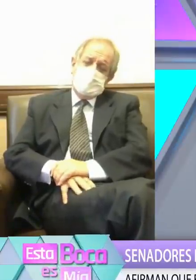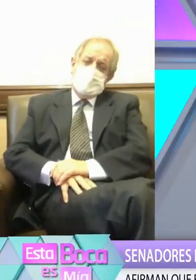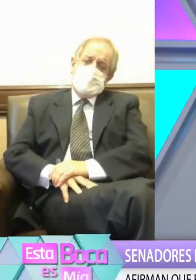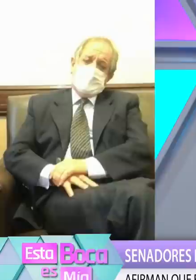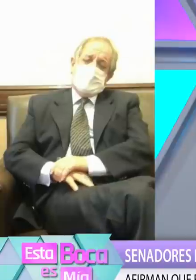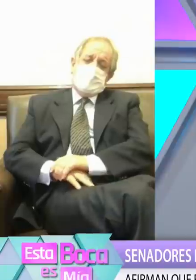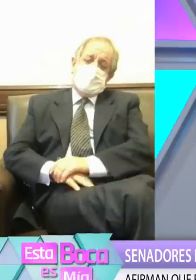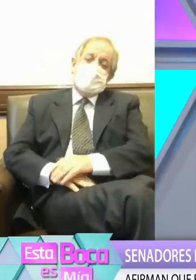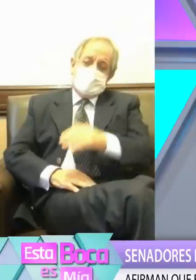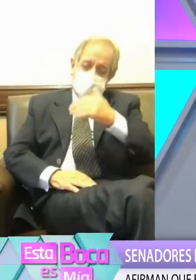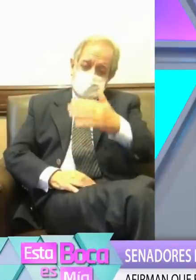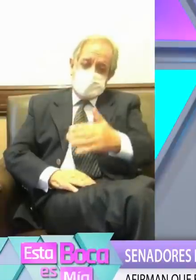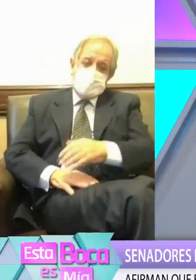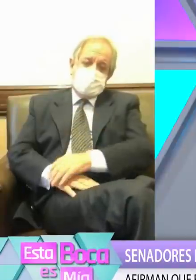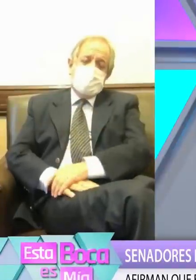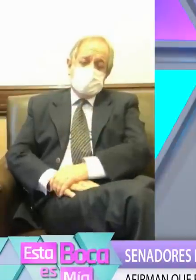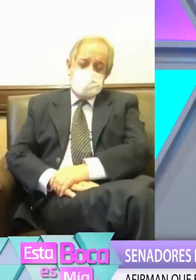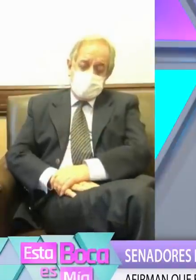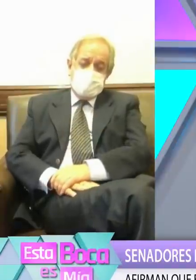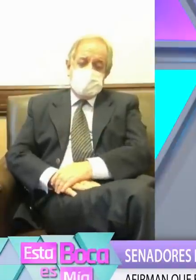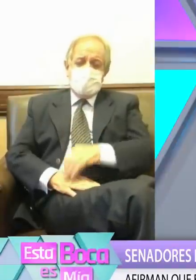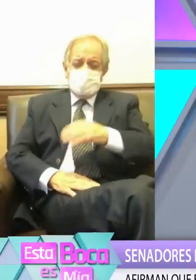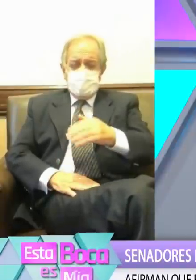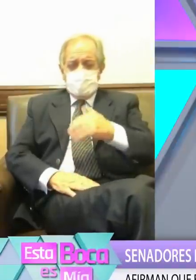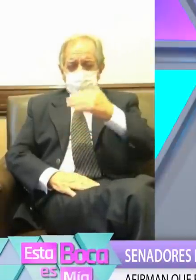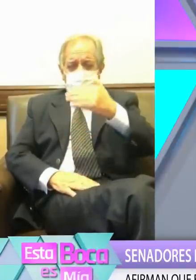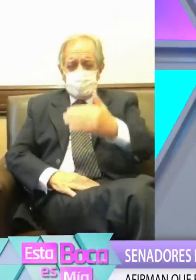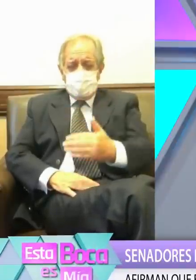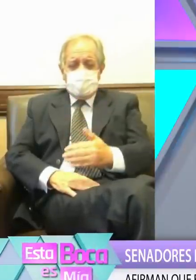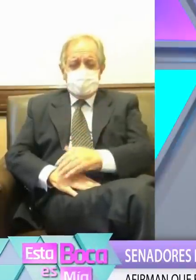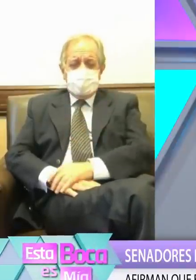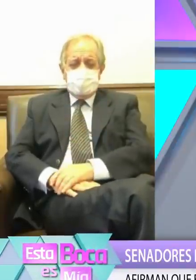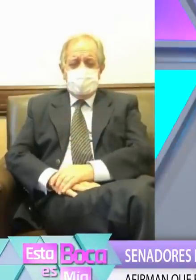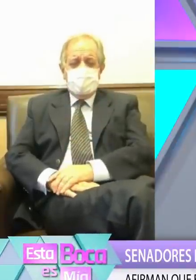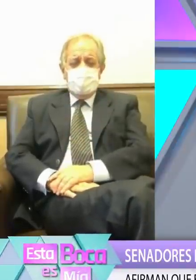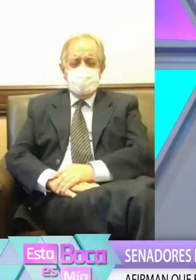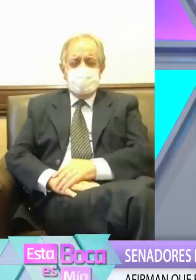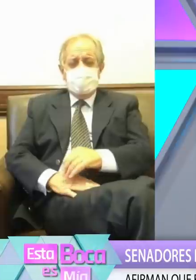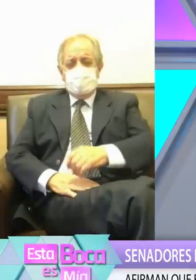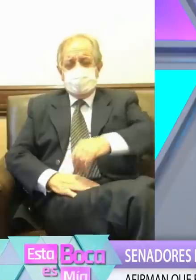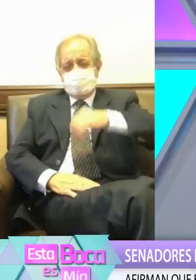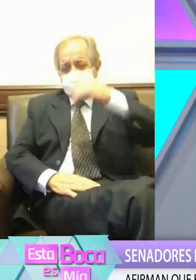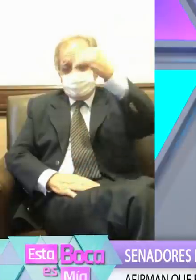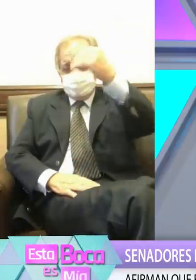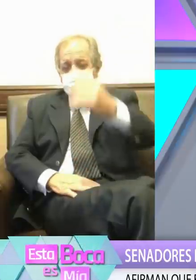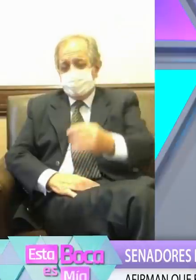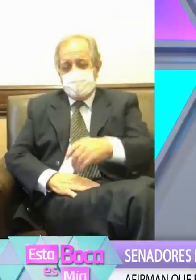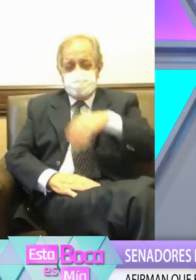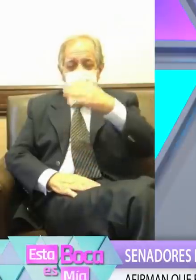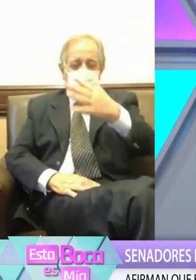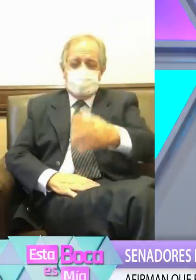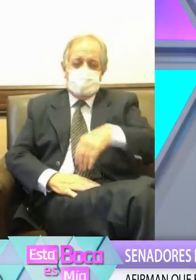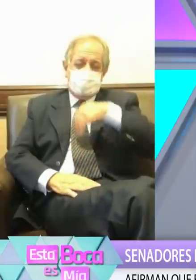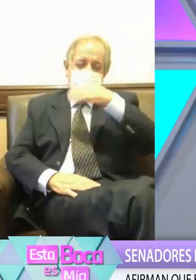ministros presente. Dice la mayoría del Consejo de Ministros, es decir, no necesita los